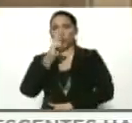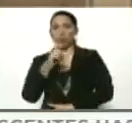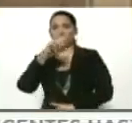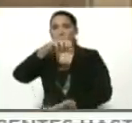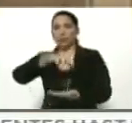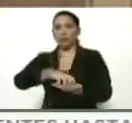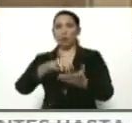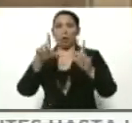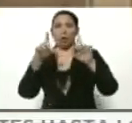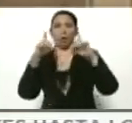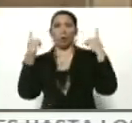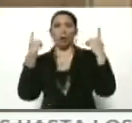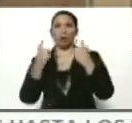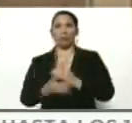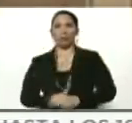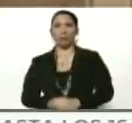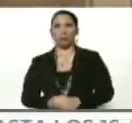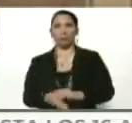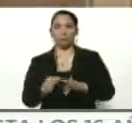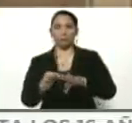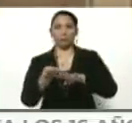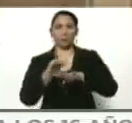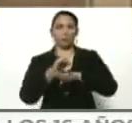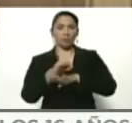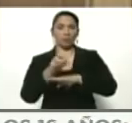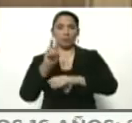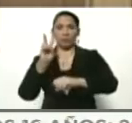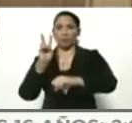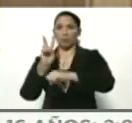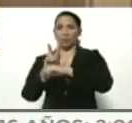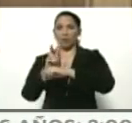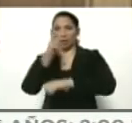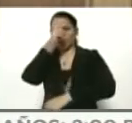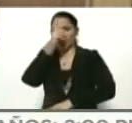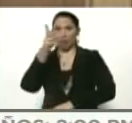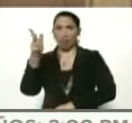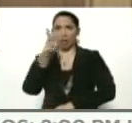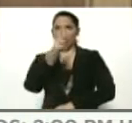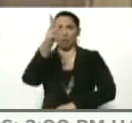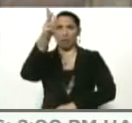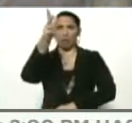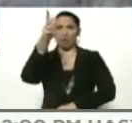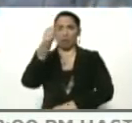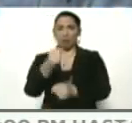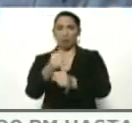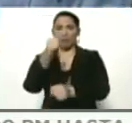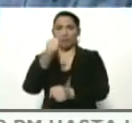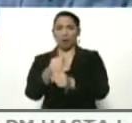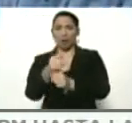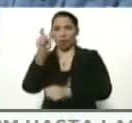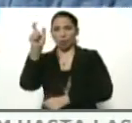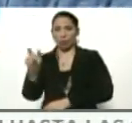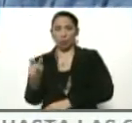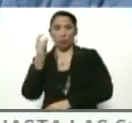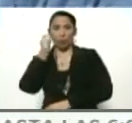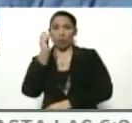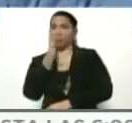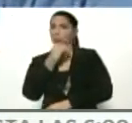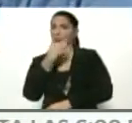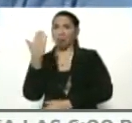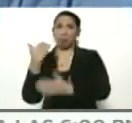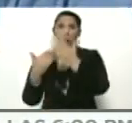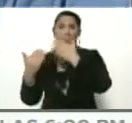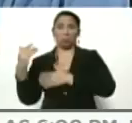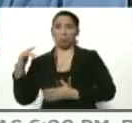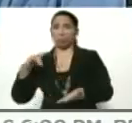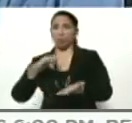La Guaira, municipio Vargas, Carayaca. Es una trabajadora, tampoco tiene antecedentes de